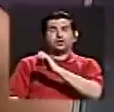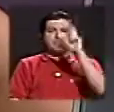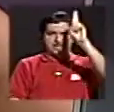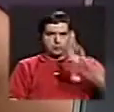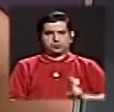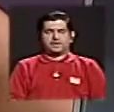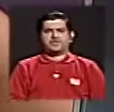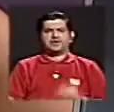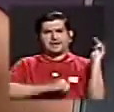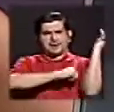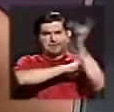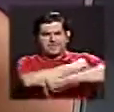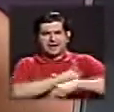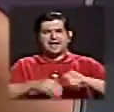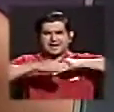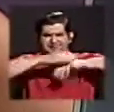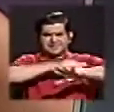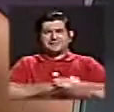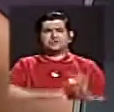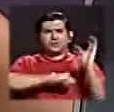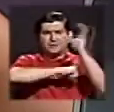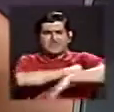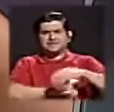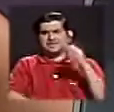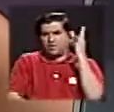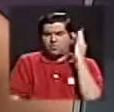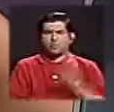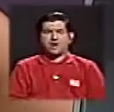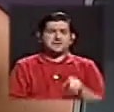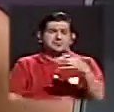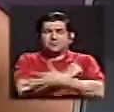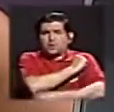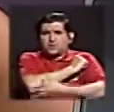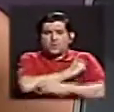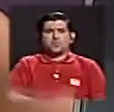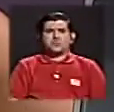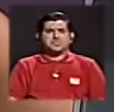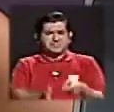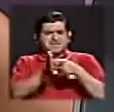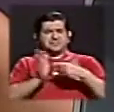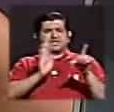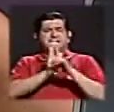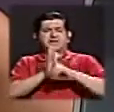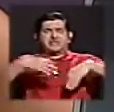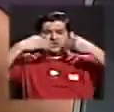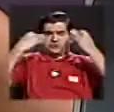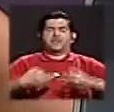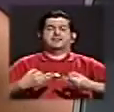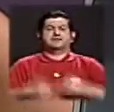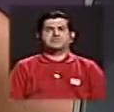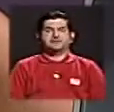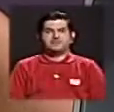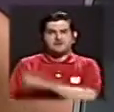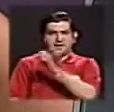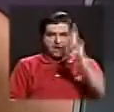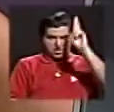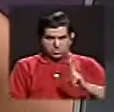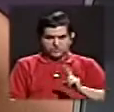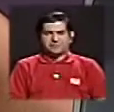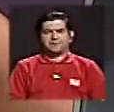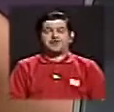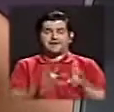Rica. La penalización del aborto es una condena a las mujeres por ser pobres y por reclamar su derecho a decidir. En Costa Rica,